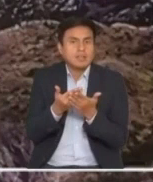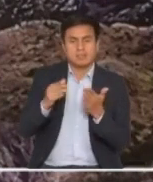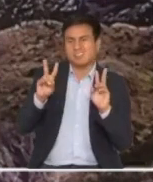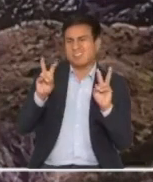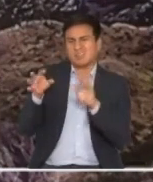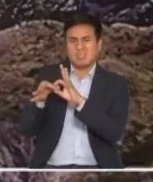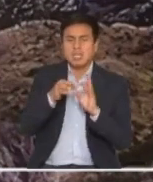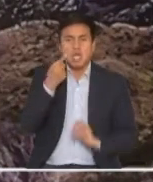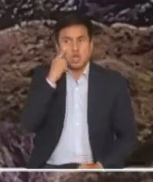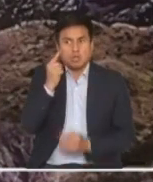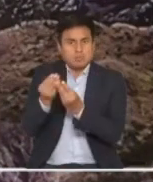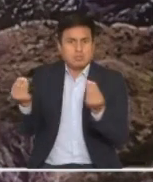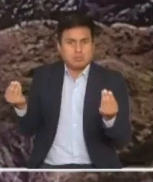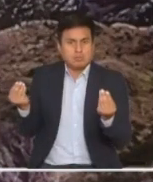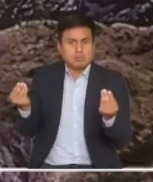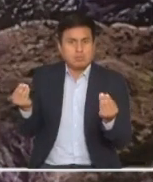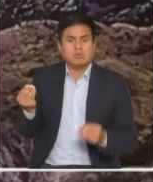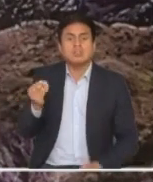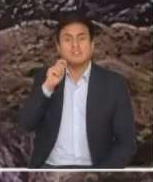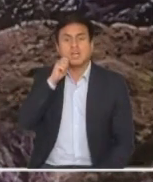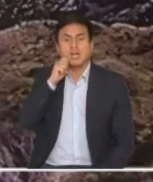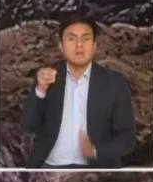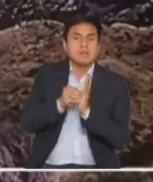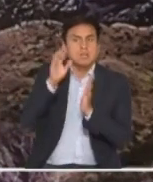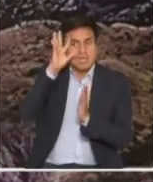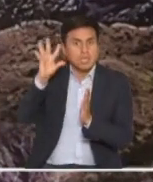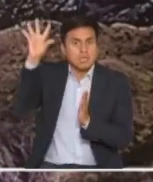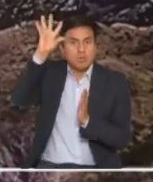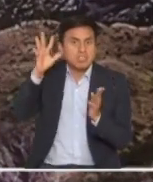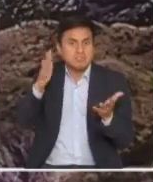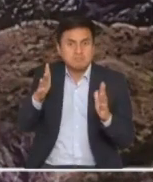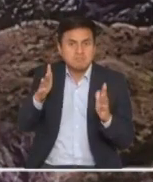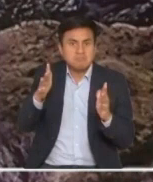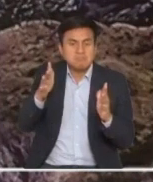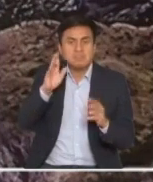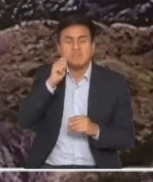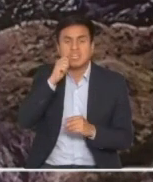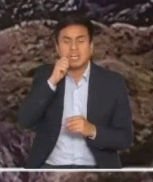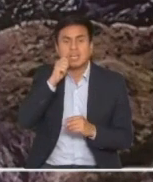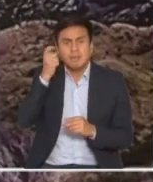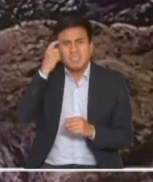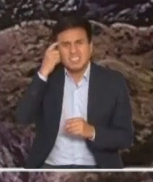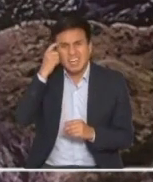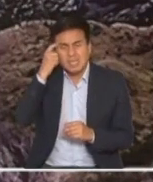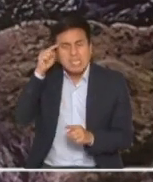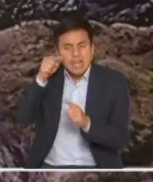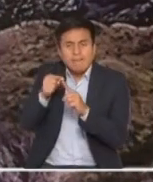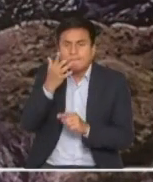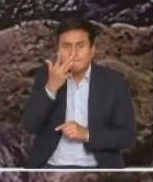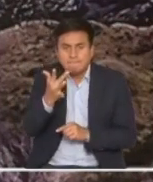de la desconocimiento se instalan hipótesis eh que hacen pensar que hay como